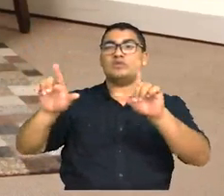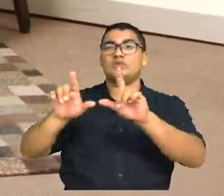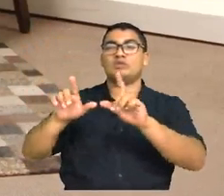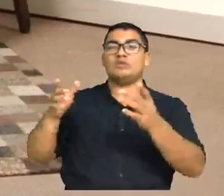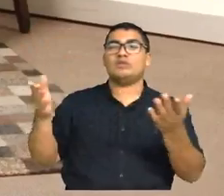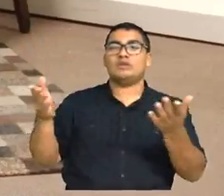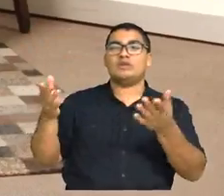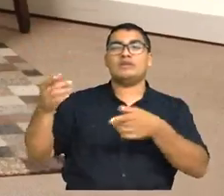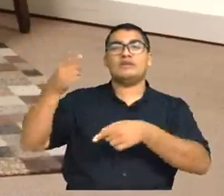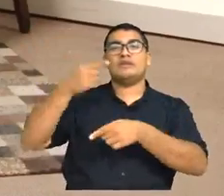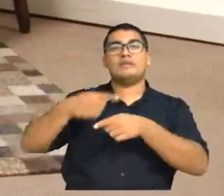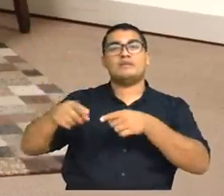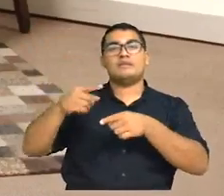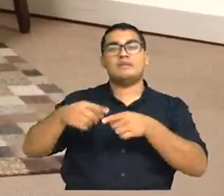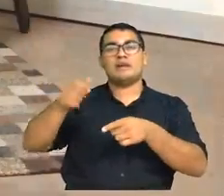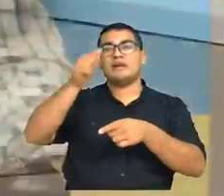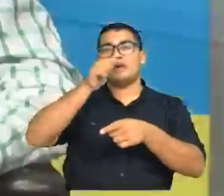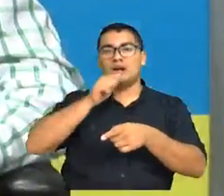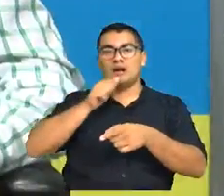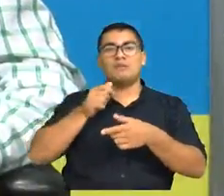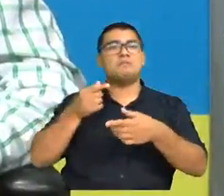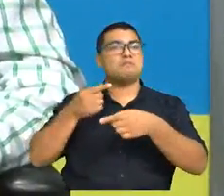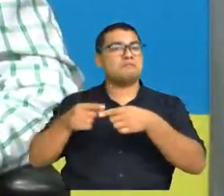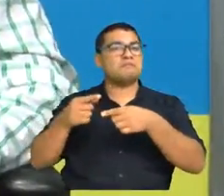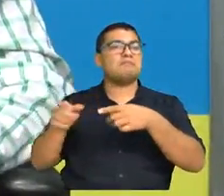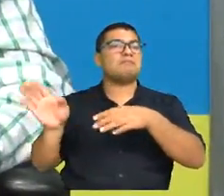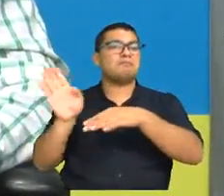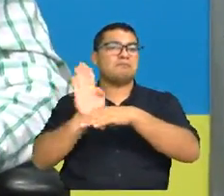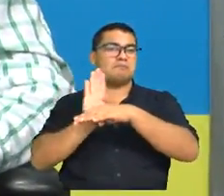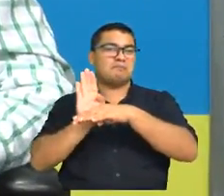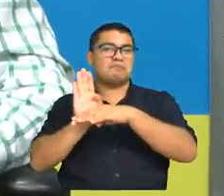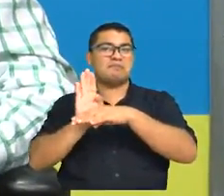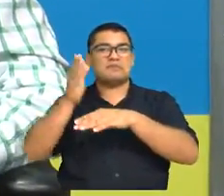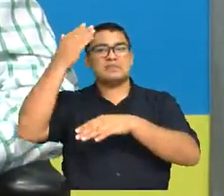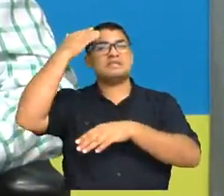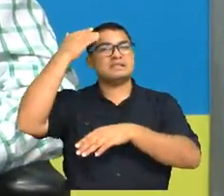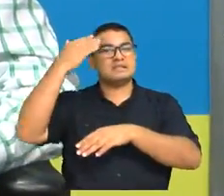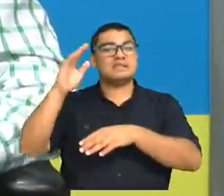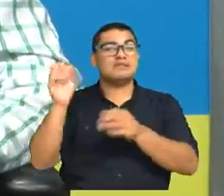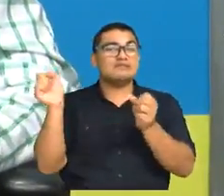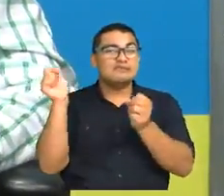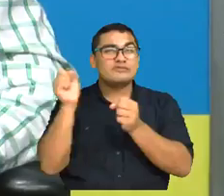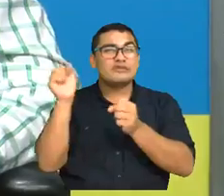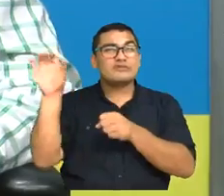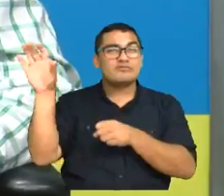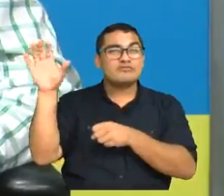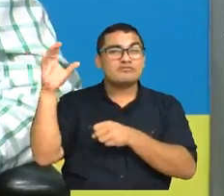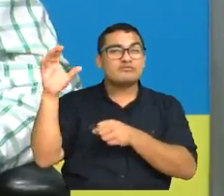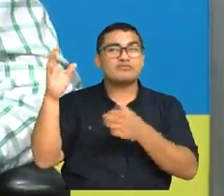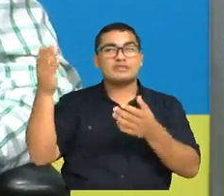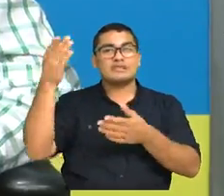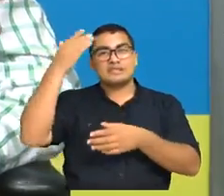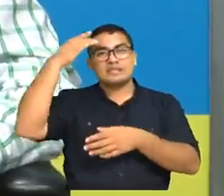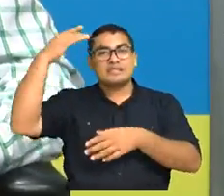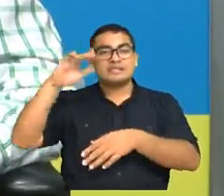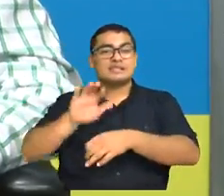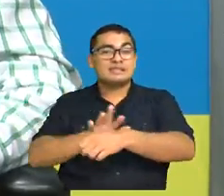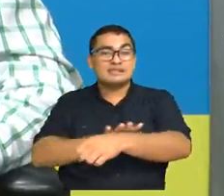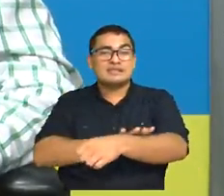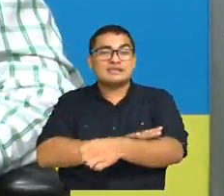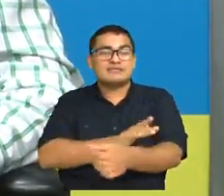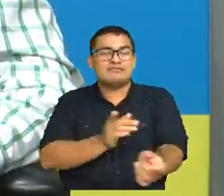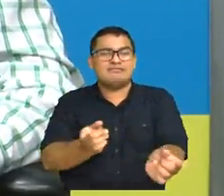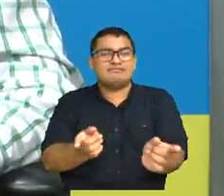agua, llega a un banco, una entidad financiera, te sabes que están los aire acondicionados, se siente el cambio